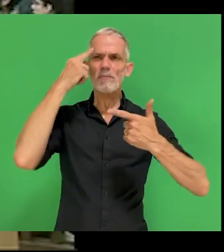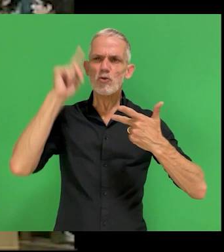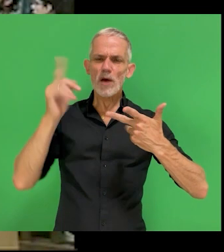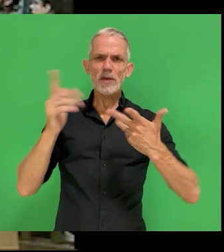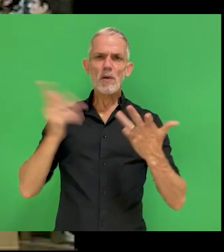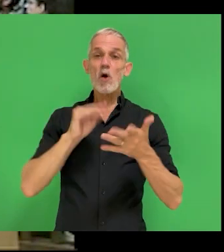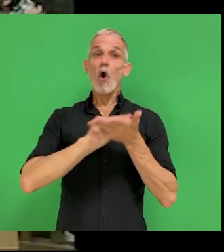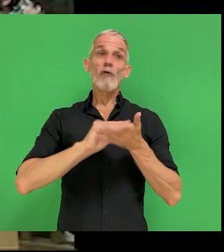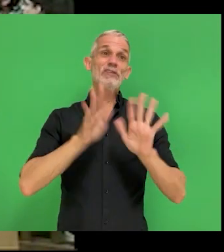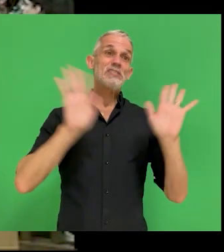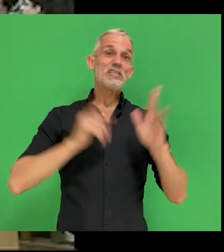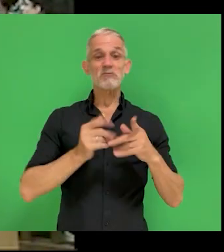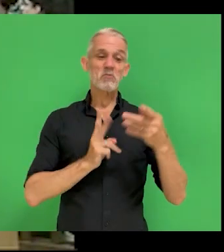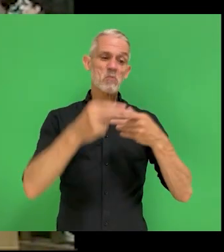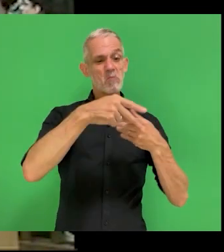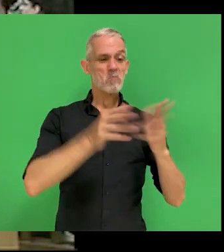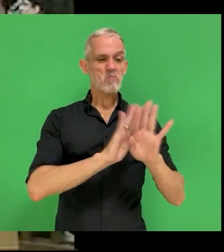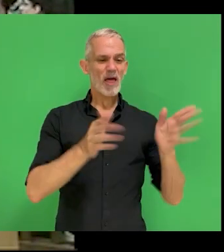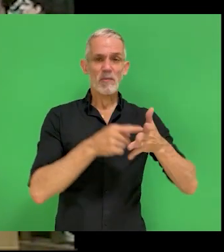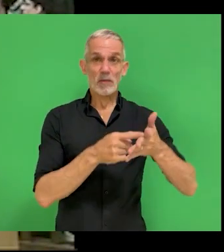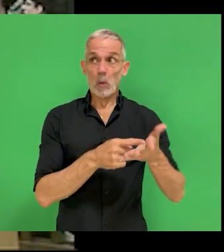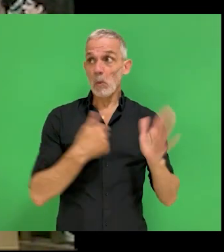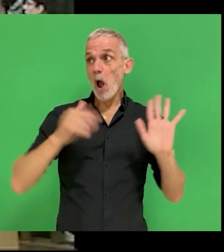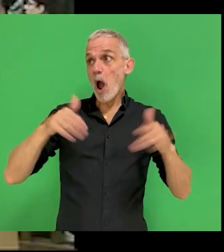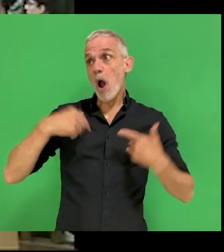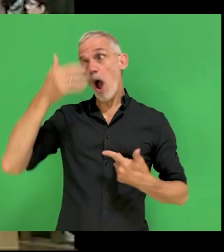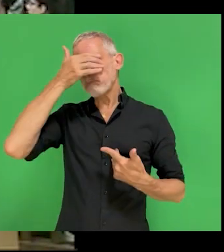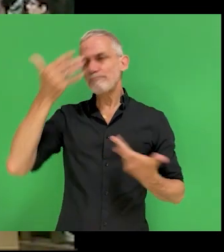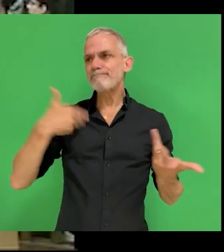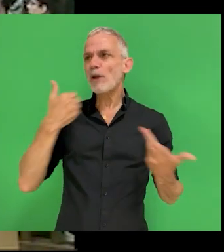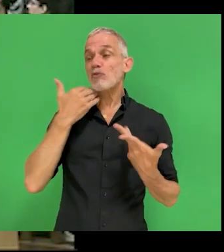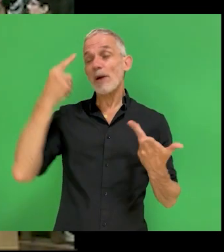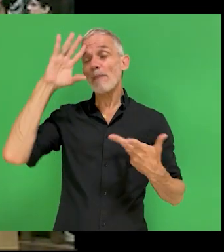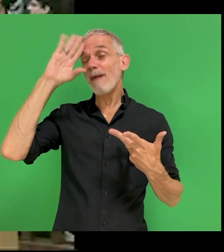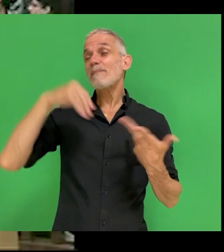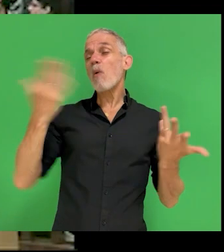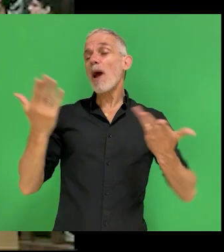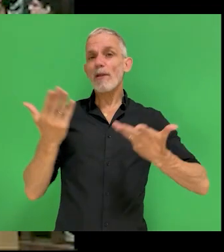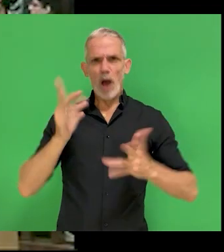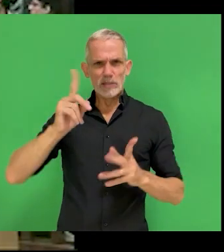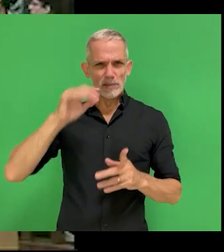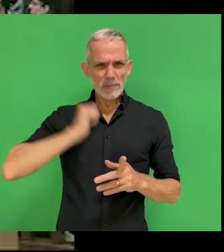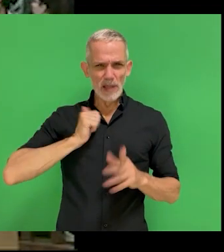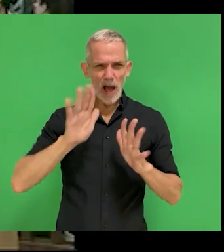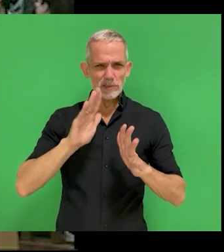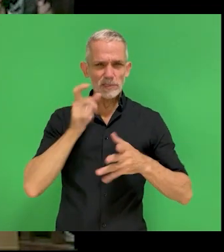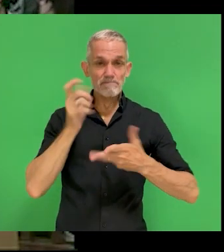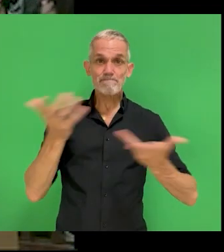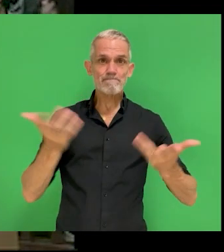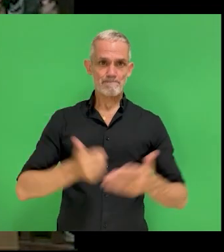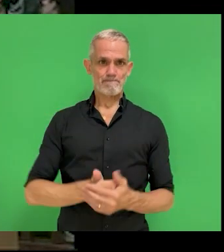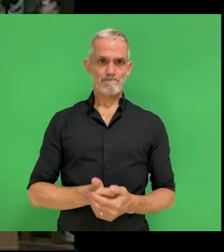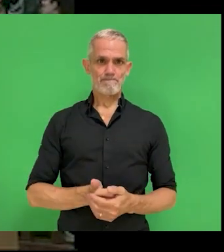estaban en una oficina recortando papelitos, no se acuerdan de nada. En el